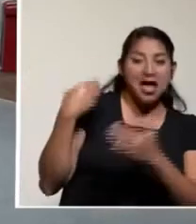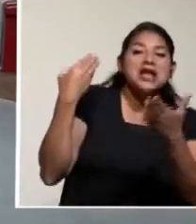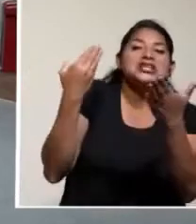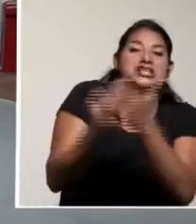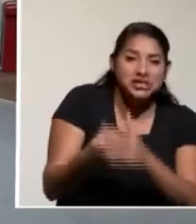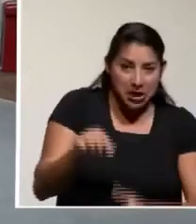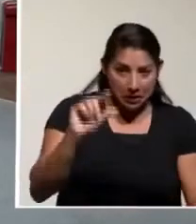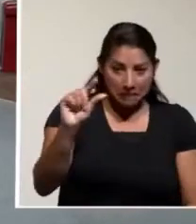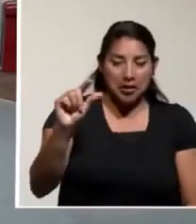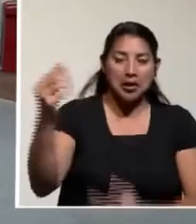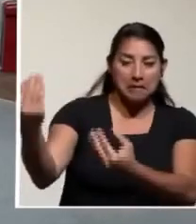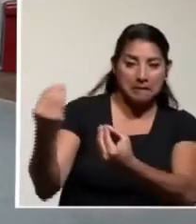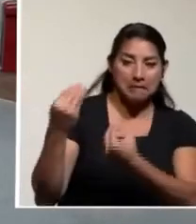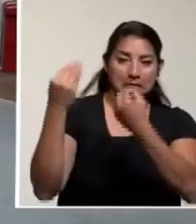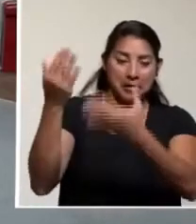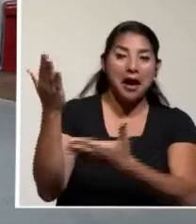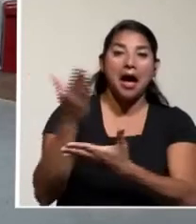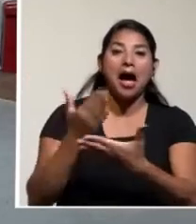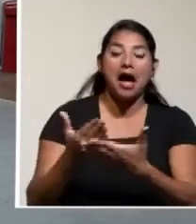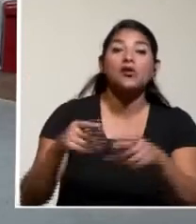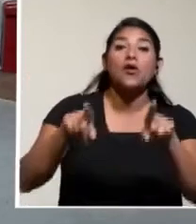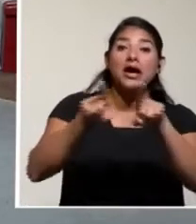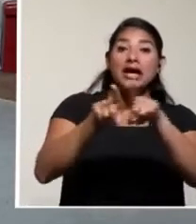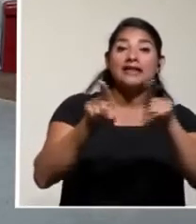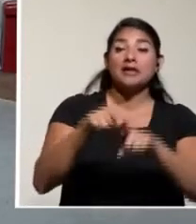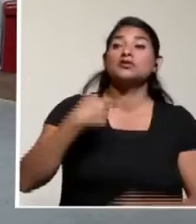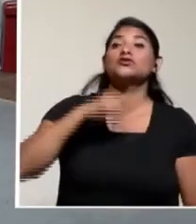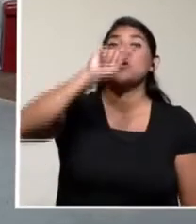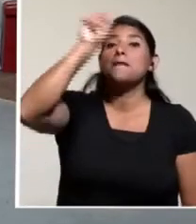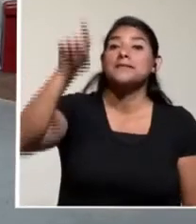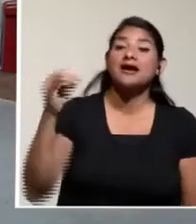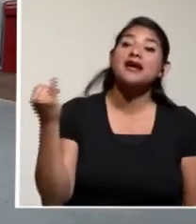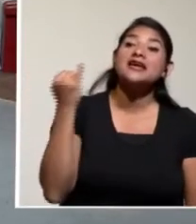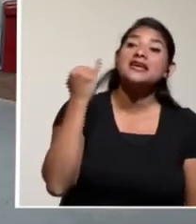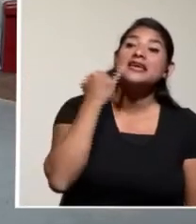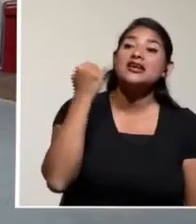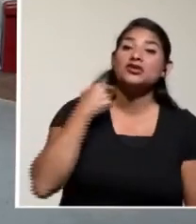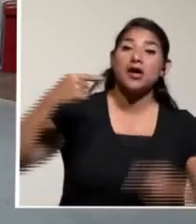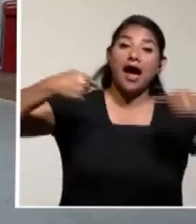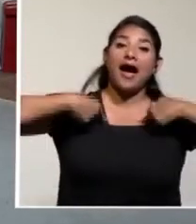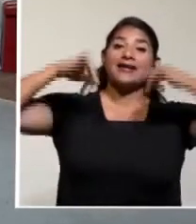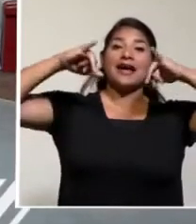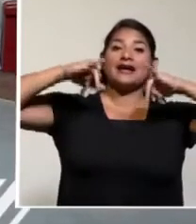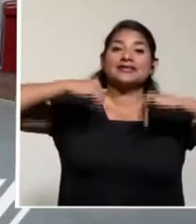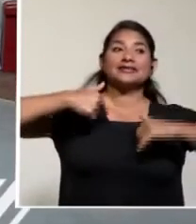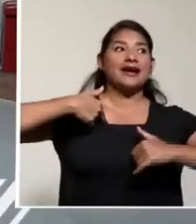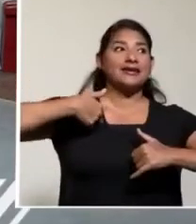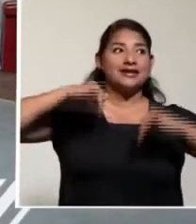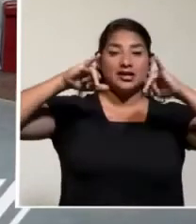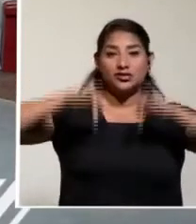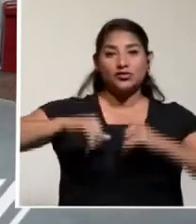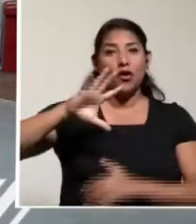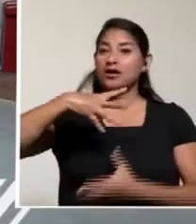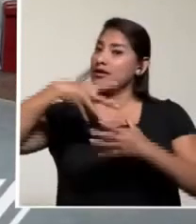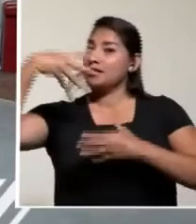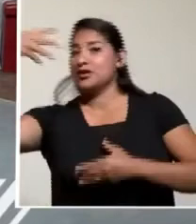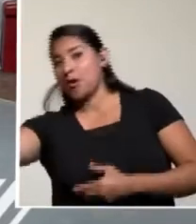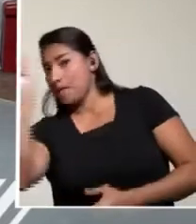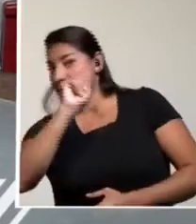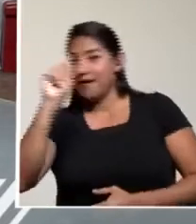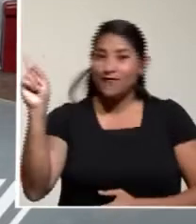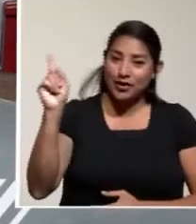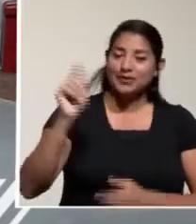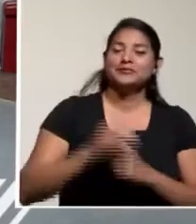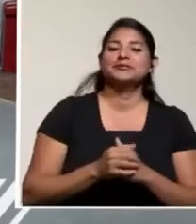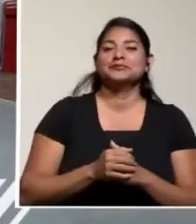Ale, que nos va a enseñar algo más. Y por ahí yo pregunto, Iris, ¿dónde estás? Iris, y ella dice, aquí estoy y no